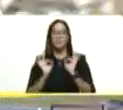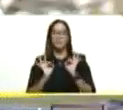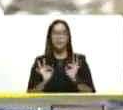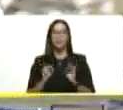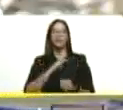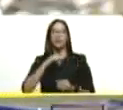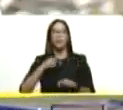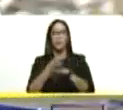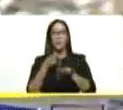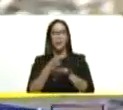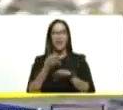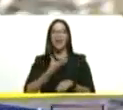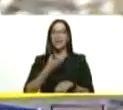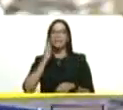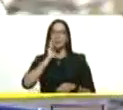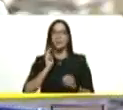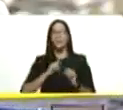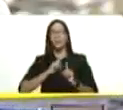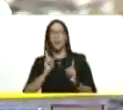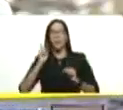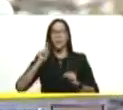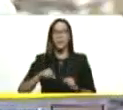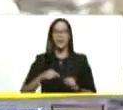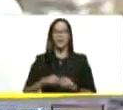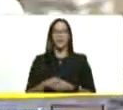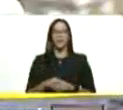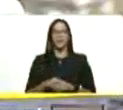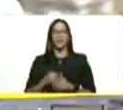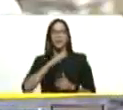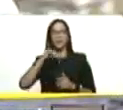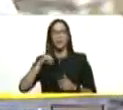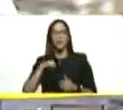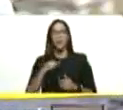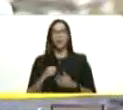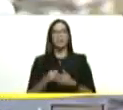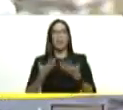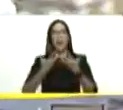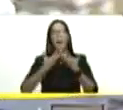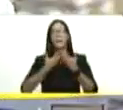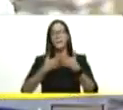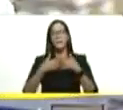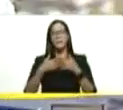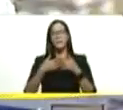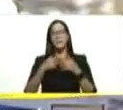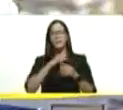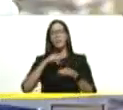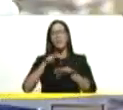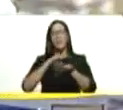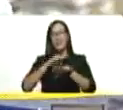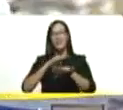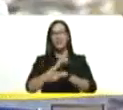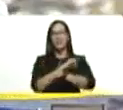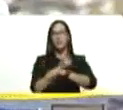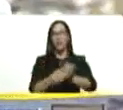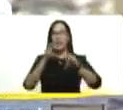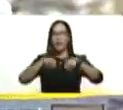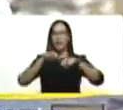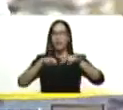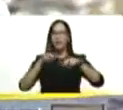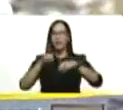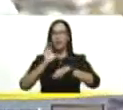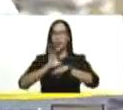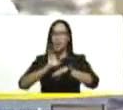gobernadores, alcaldes bolivarianos, pero también de nuestra ministra del Poder Popular para la Agricultura Urbana, el ministro Jorge Arracia,